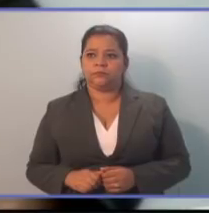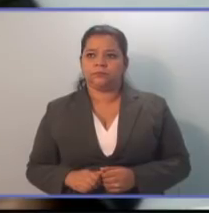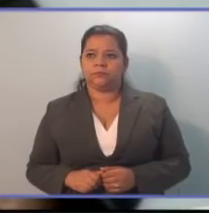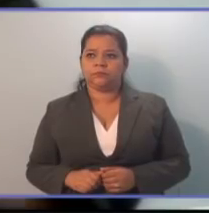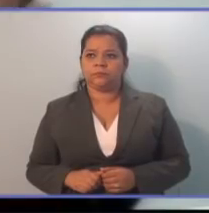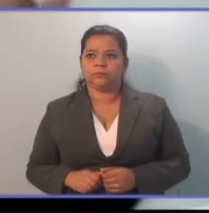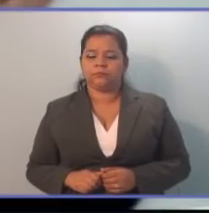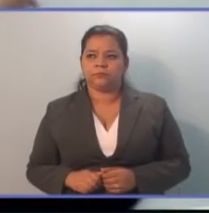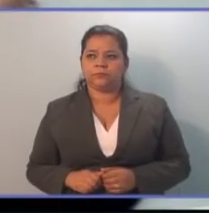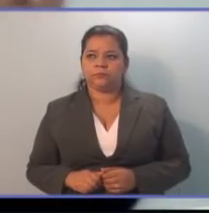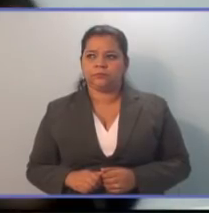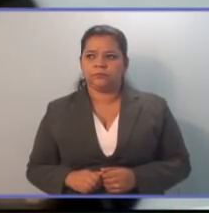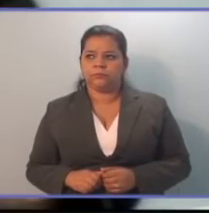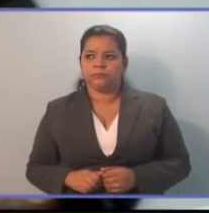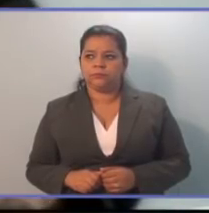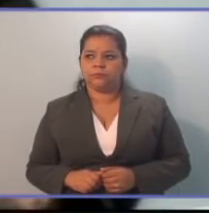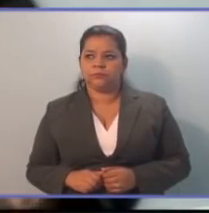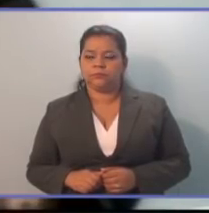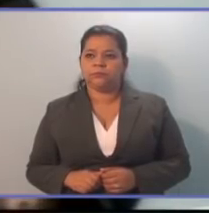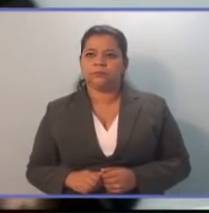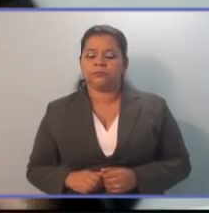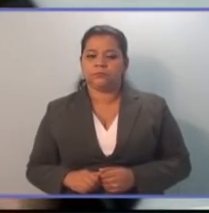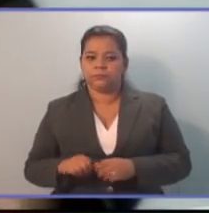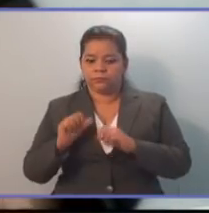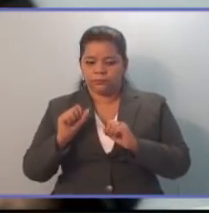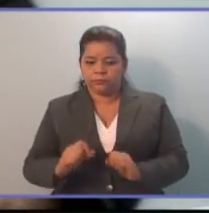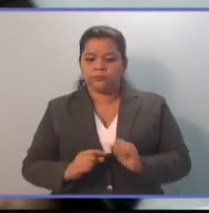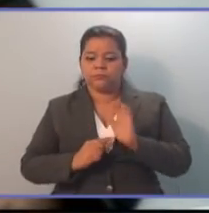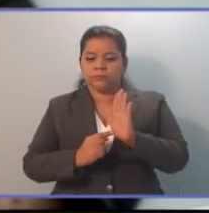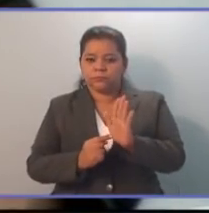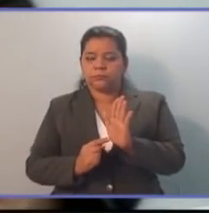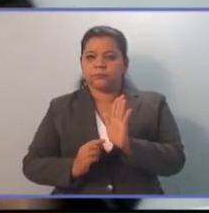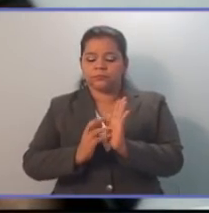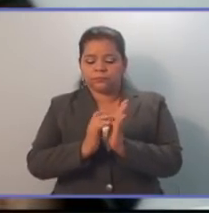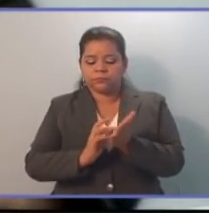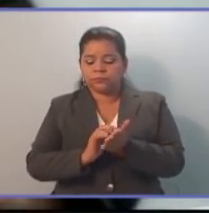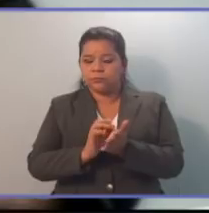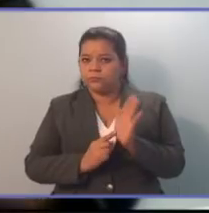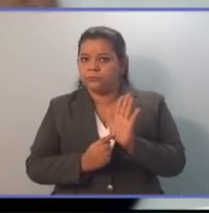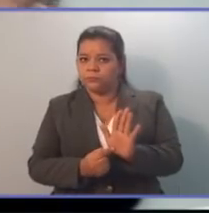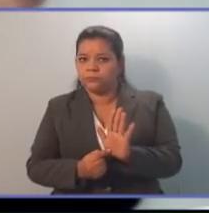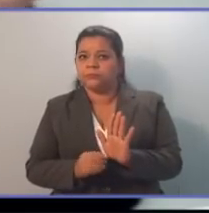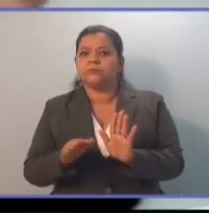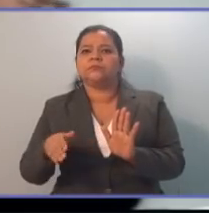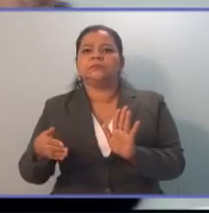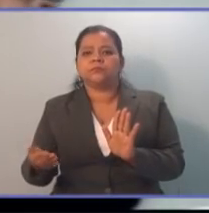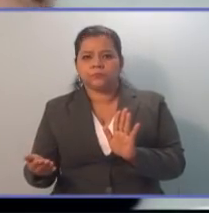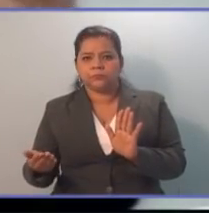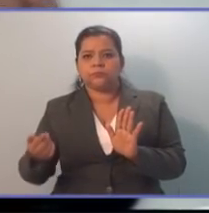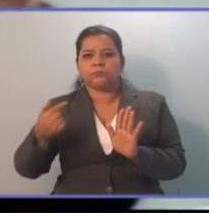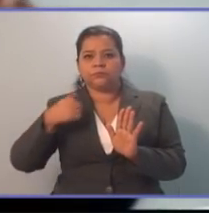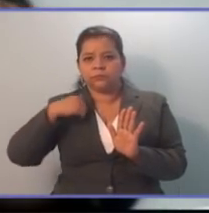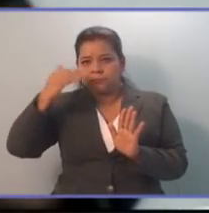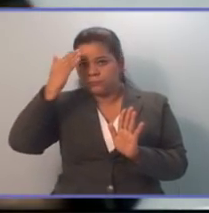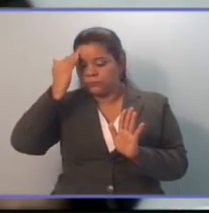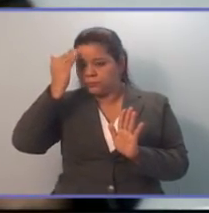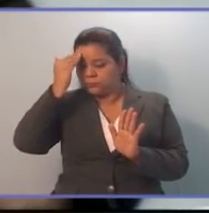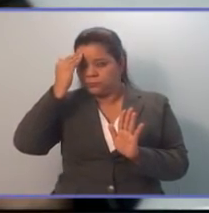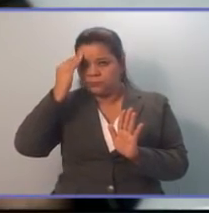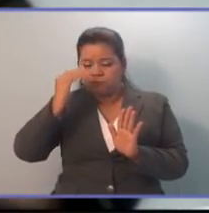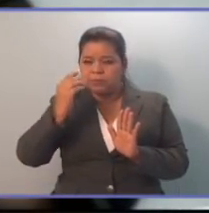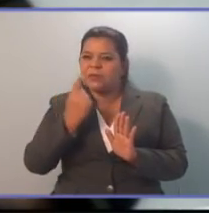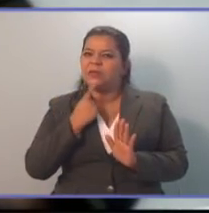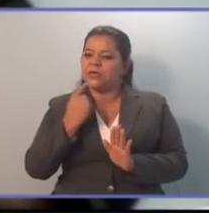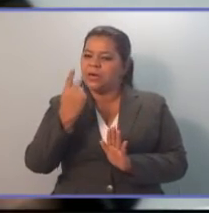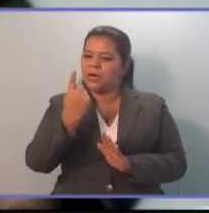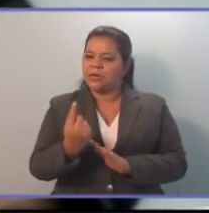de la rendición de cuentas en el entendido de que hay el máximo contralor de